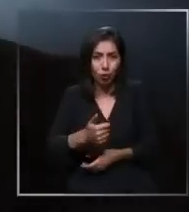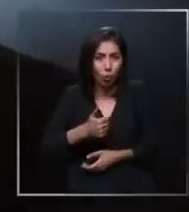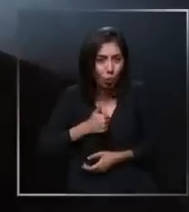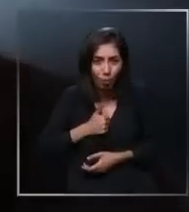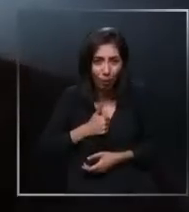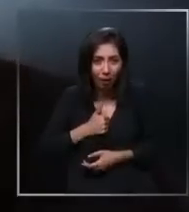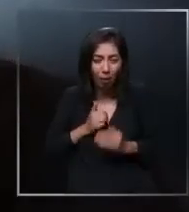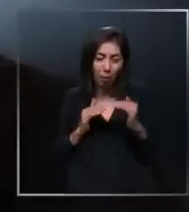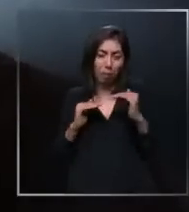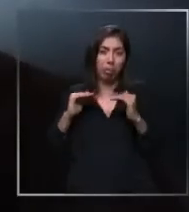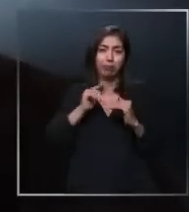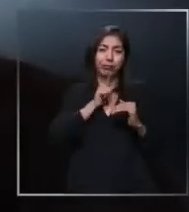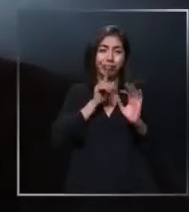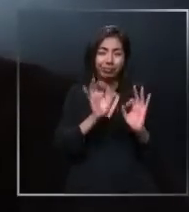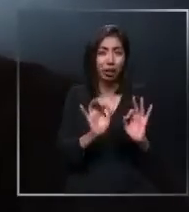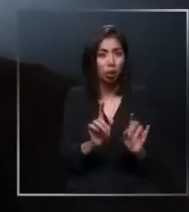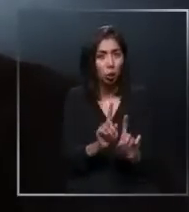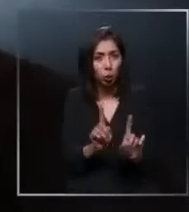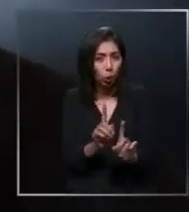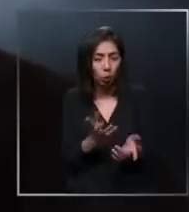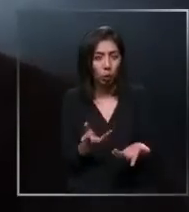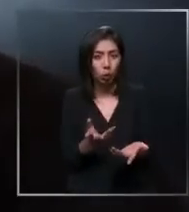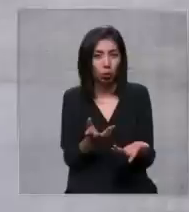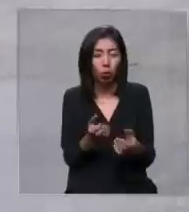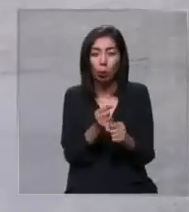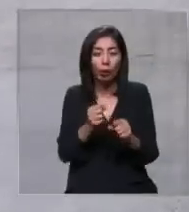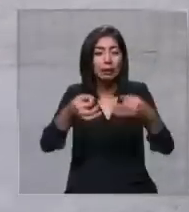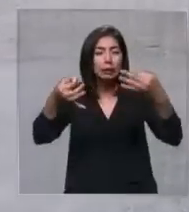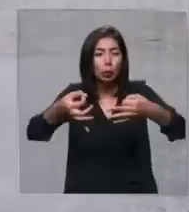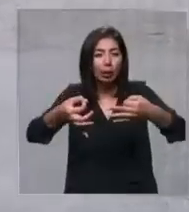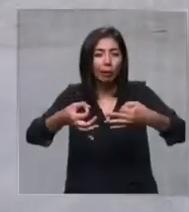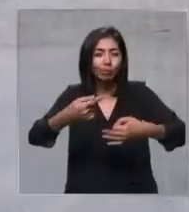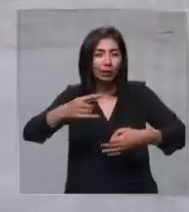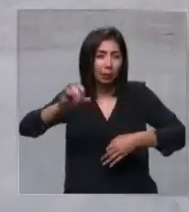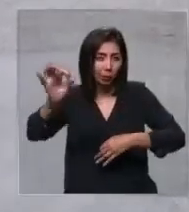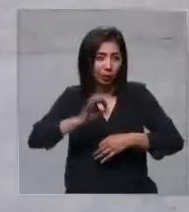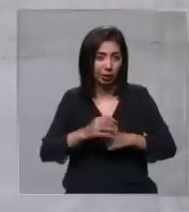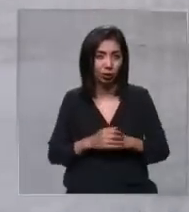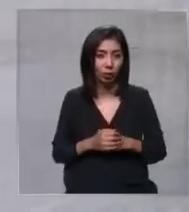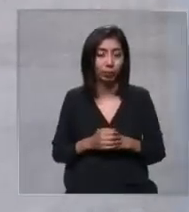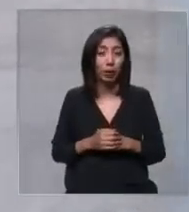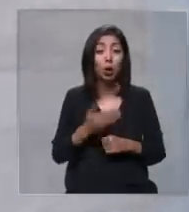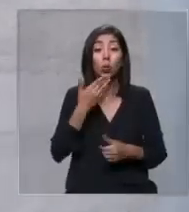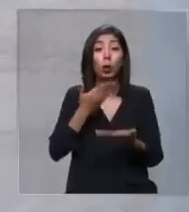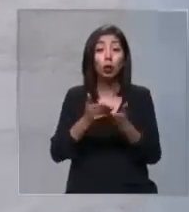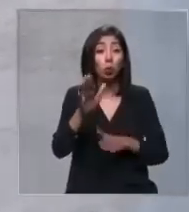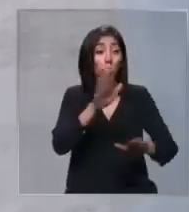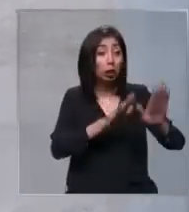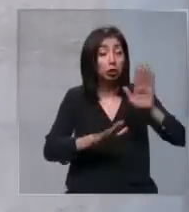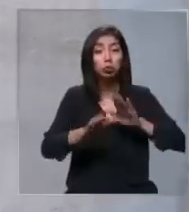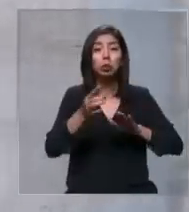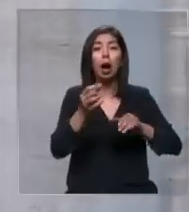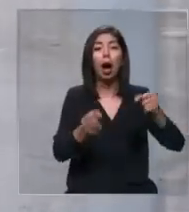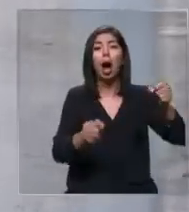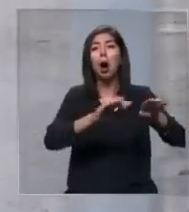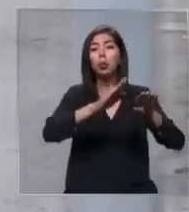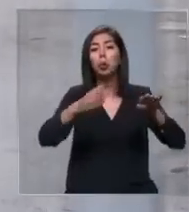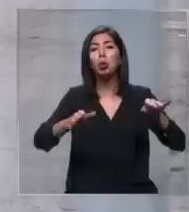poder cubrir el trabajo de seguridad. En la protección se utilizaban vehículos comunes y corrientes,